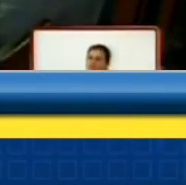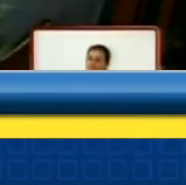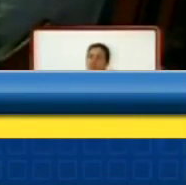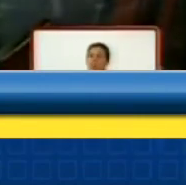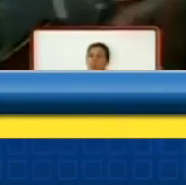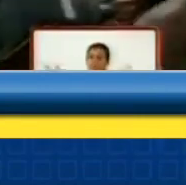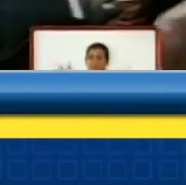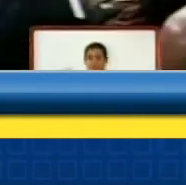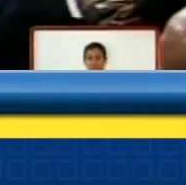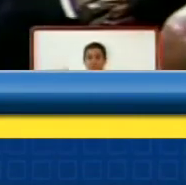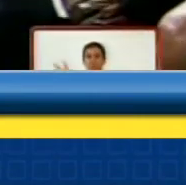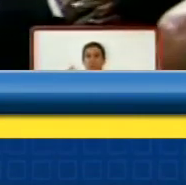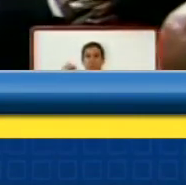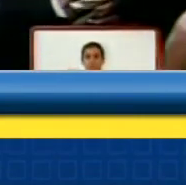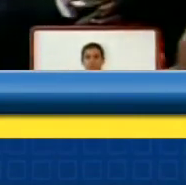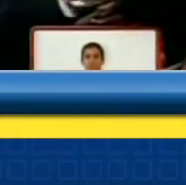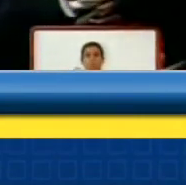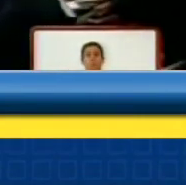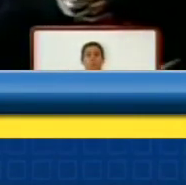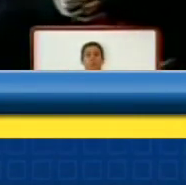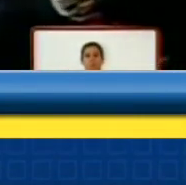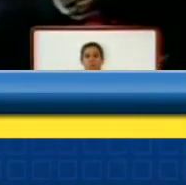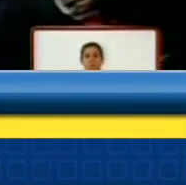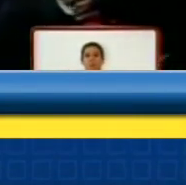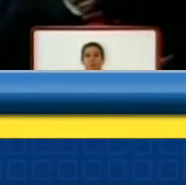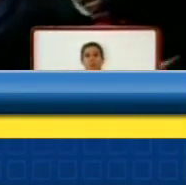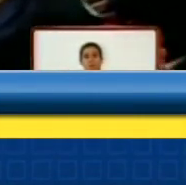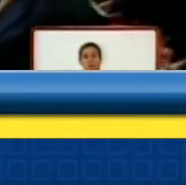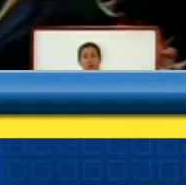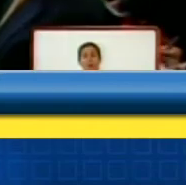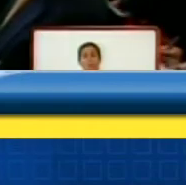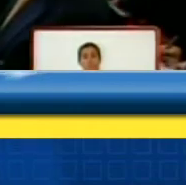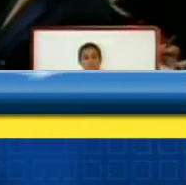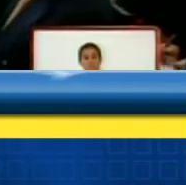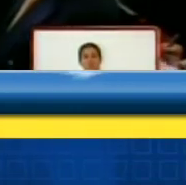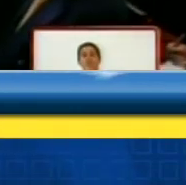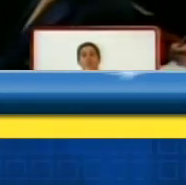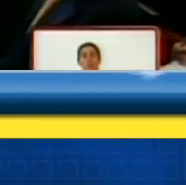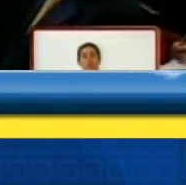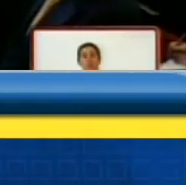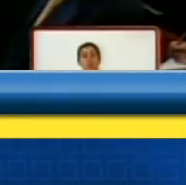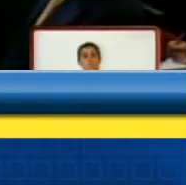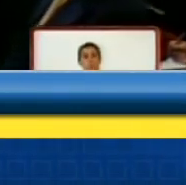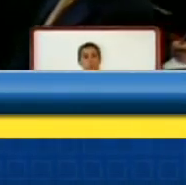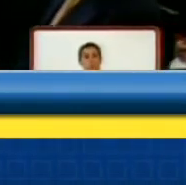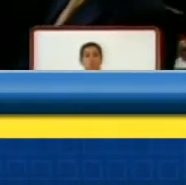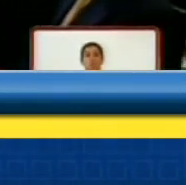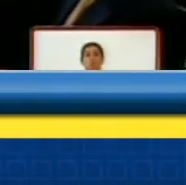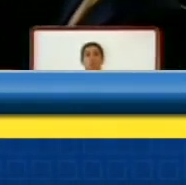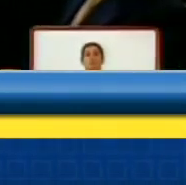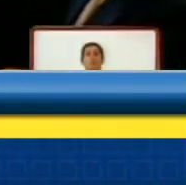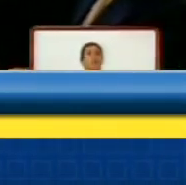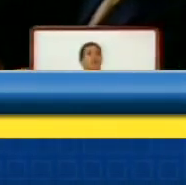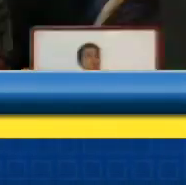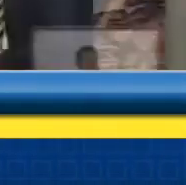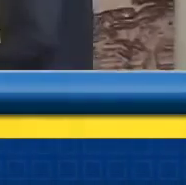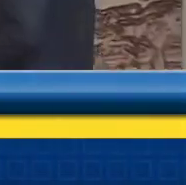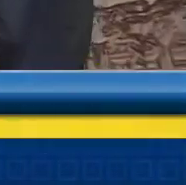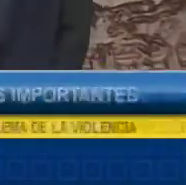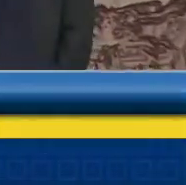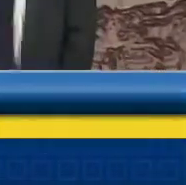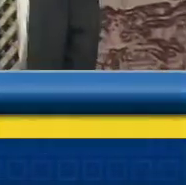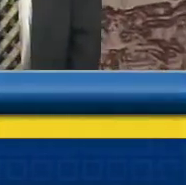y fortalecer y proteger aquellos grandes procesos históricos, culturales, que son generadores de paz en